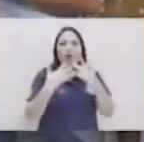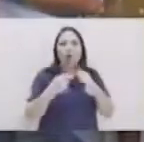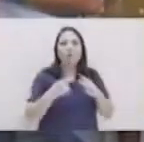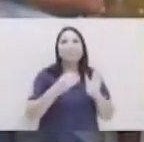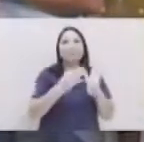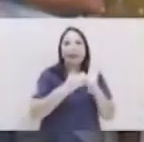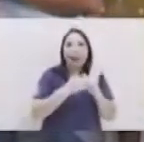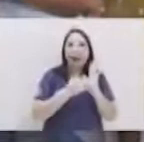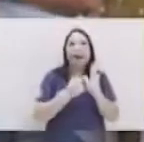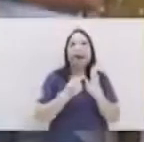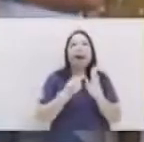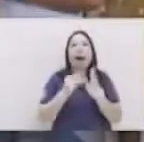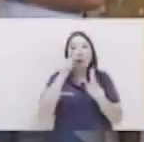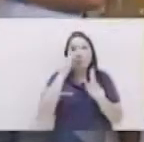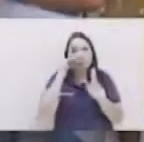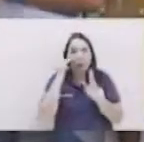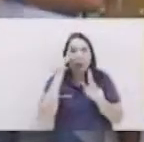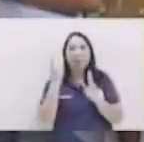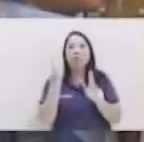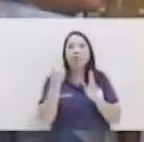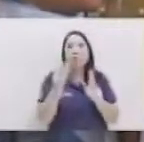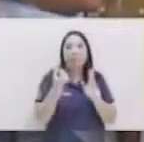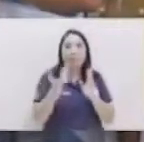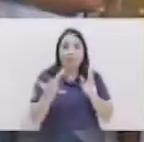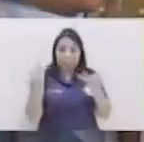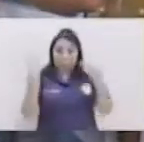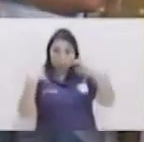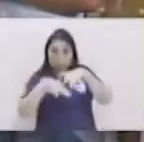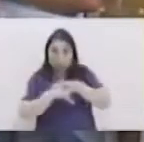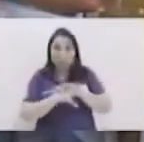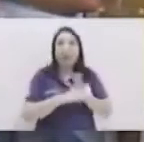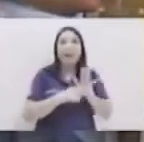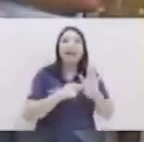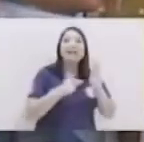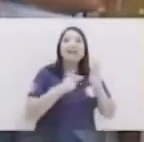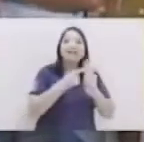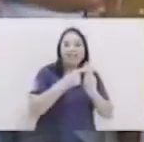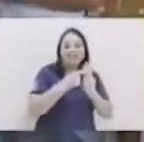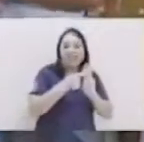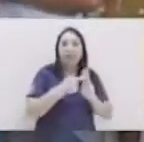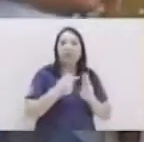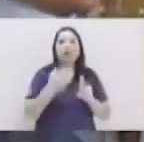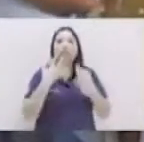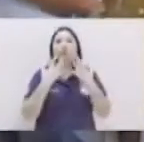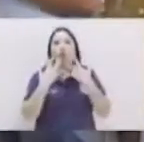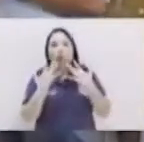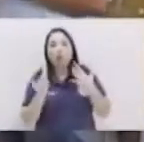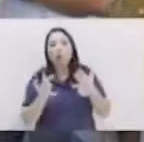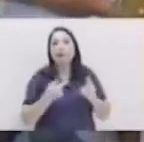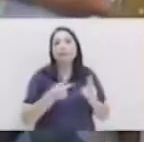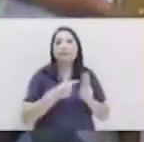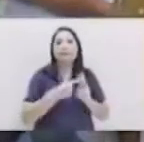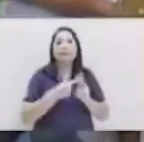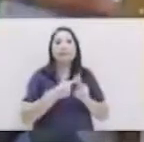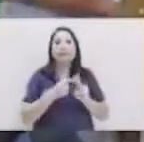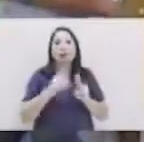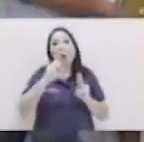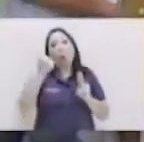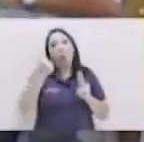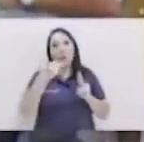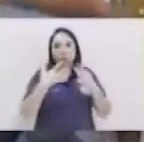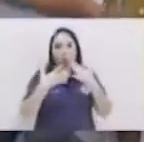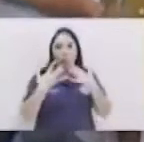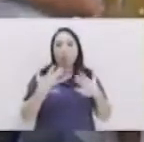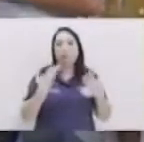y verde. Y mezclando colores primarios y secundarios entre ellos mismos, da como resultado los colores complementarios,